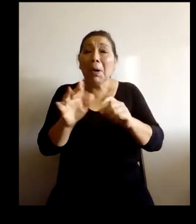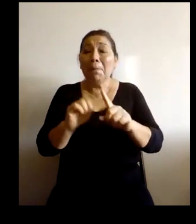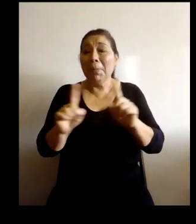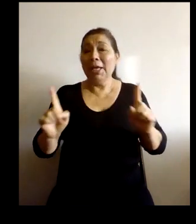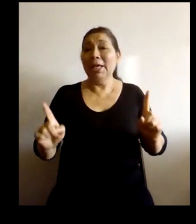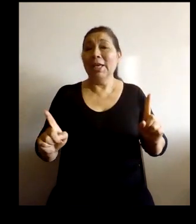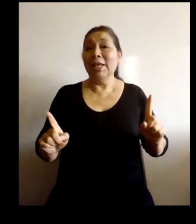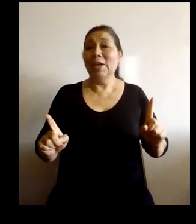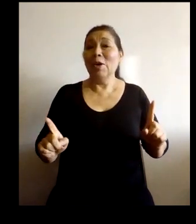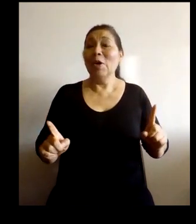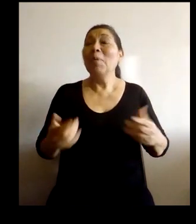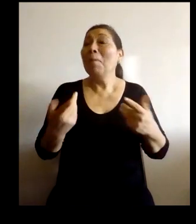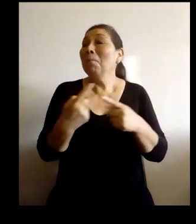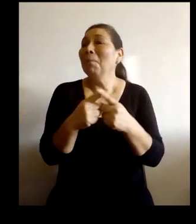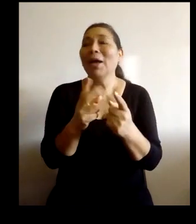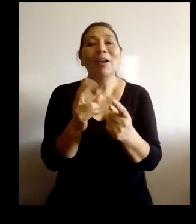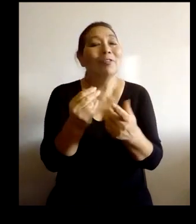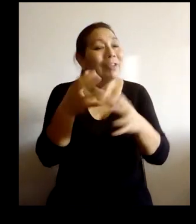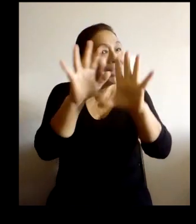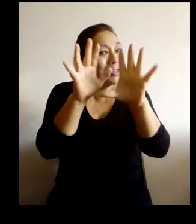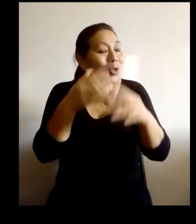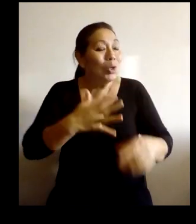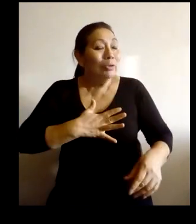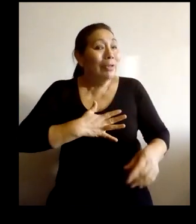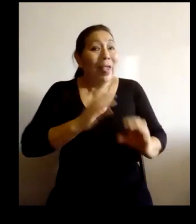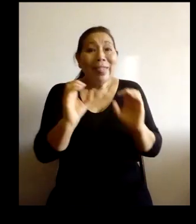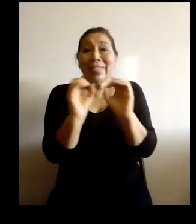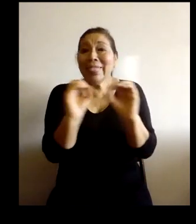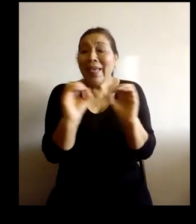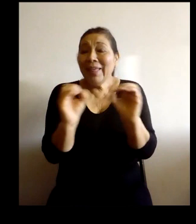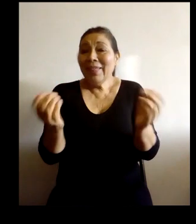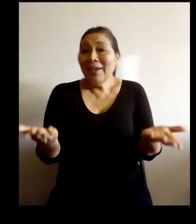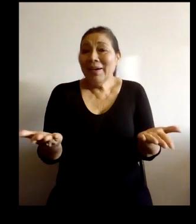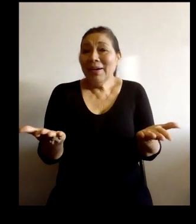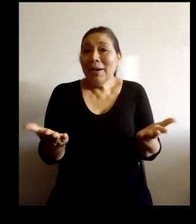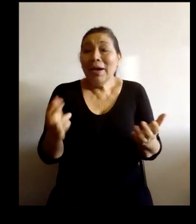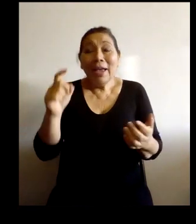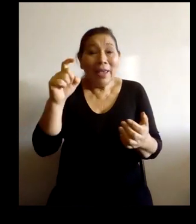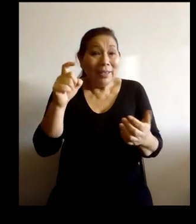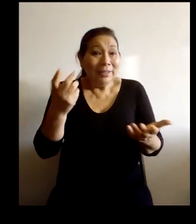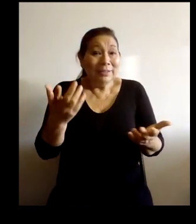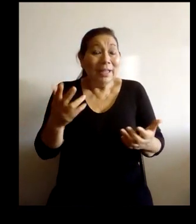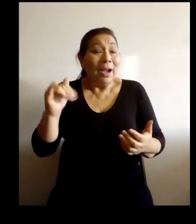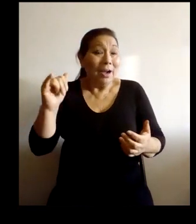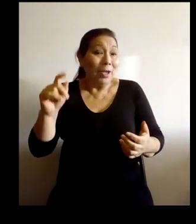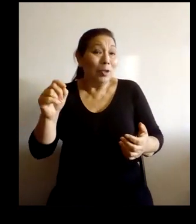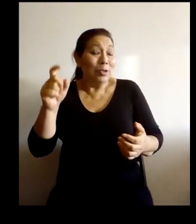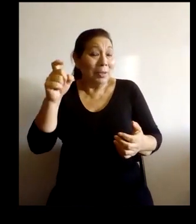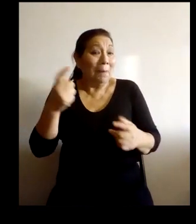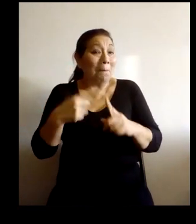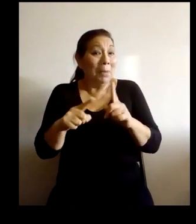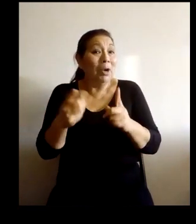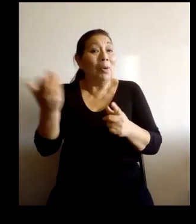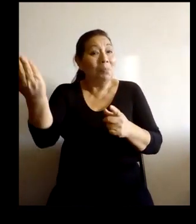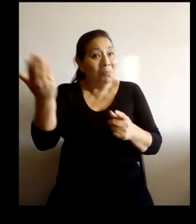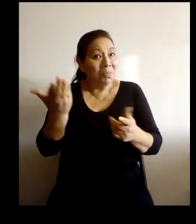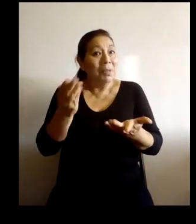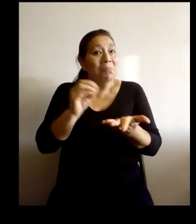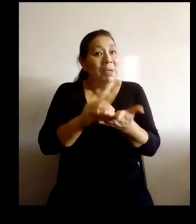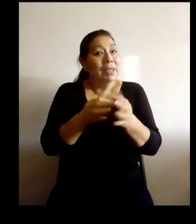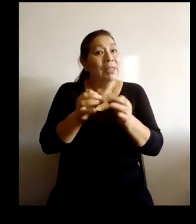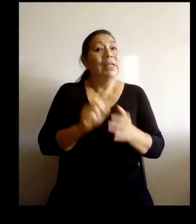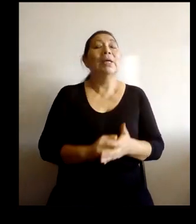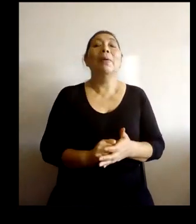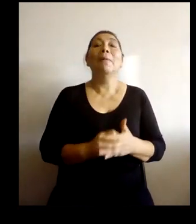habitual, ¿ya? La opacidad habitual, pero no tenemos el examen de rayos X, ¿ya? Y como les dije, obviamente, el tema de las opacidades se va a medir